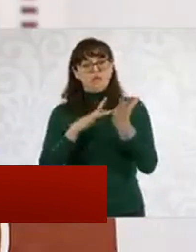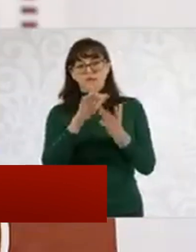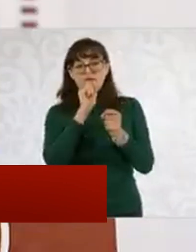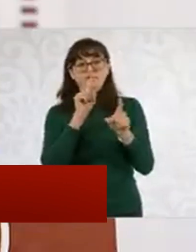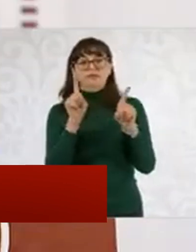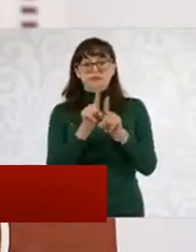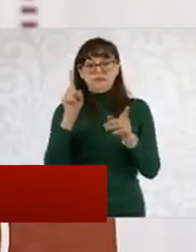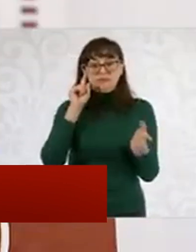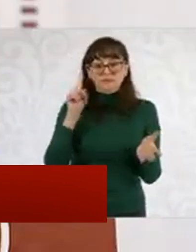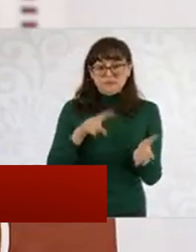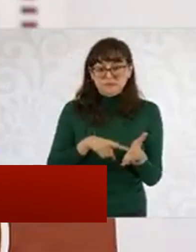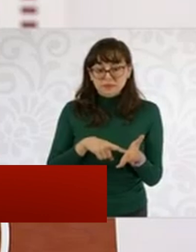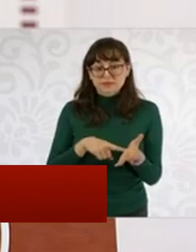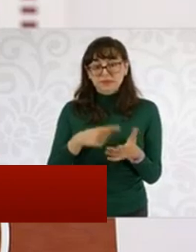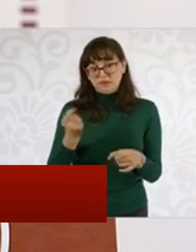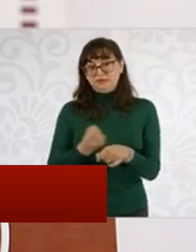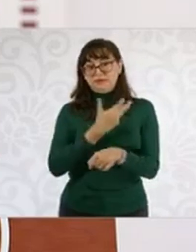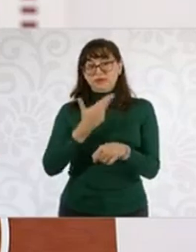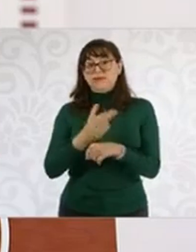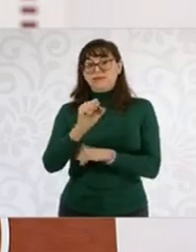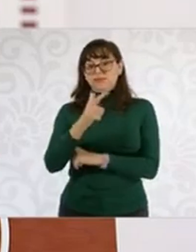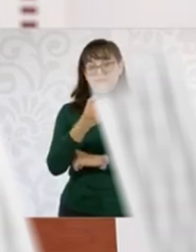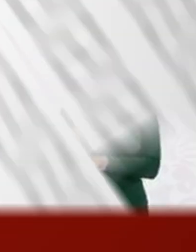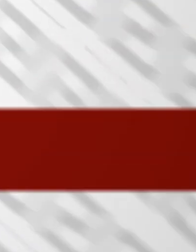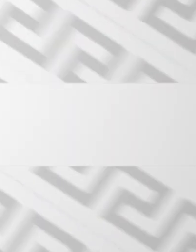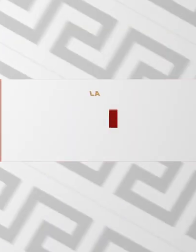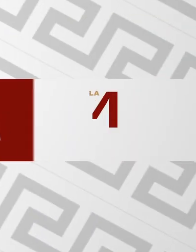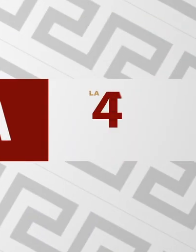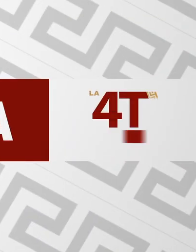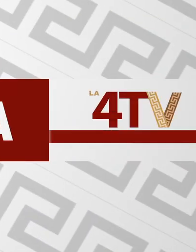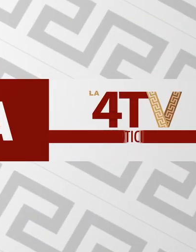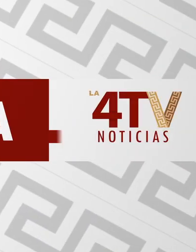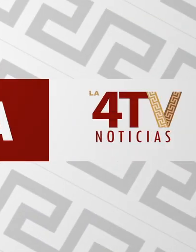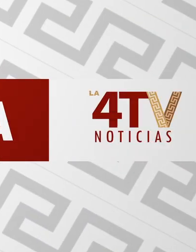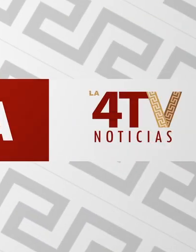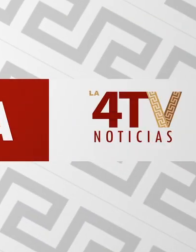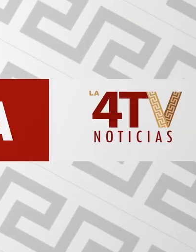particular, pues también la Secretaría de Gobernación con sus funciones.